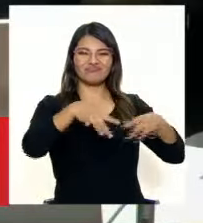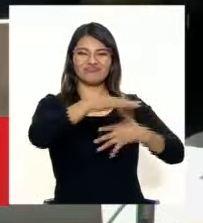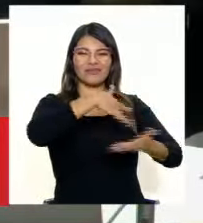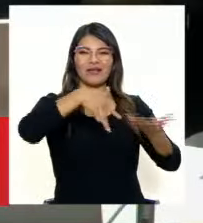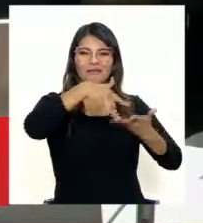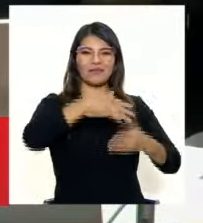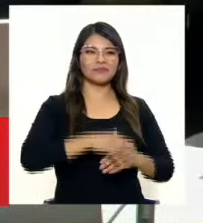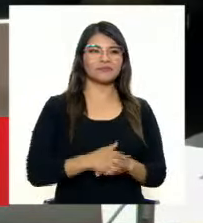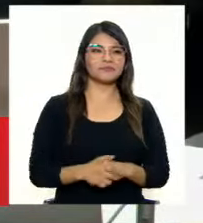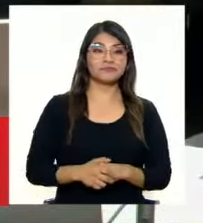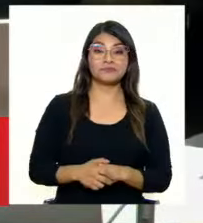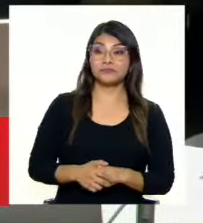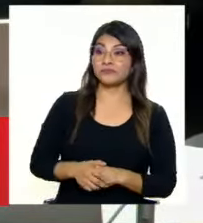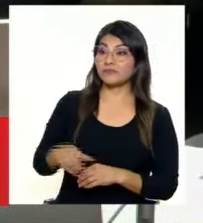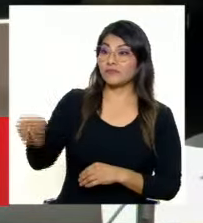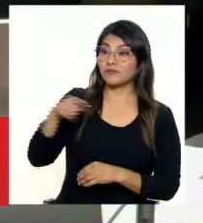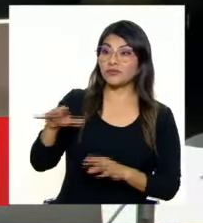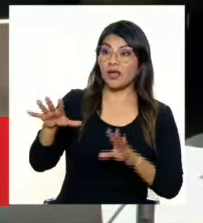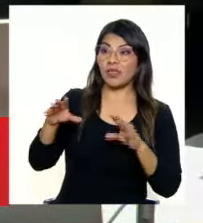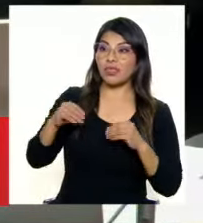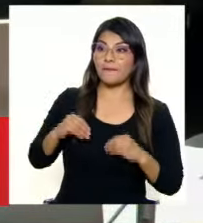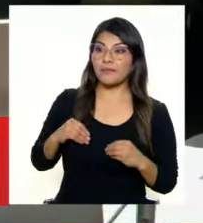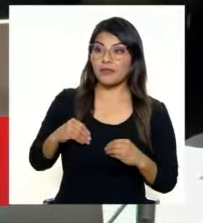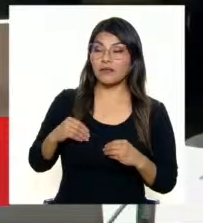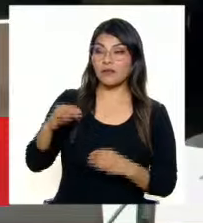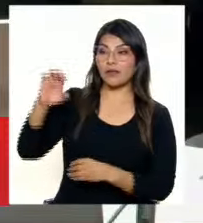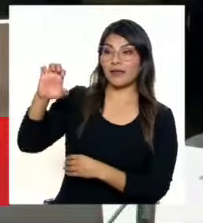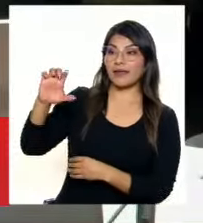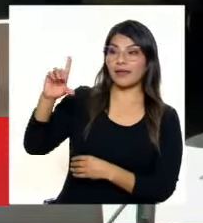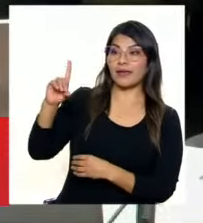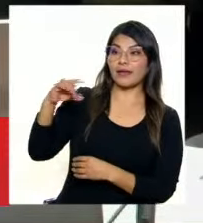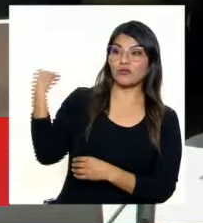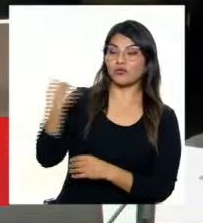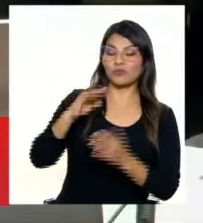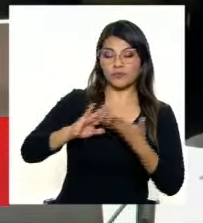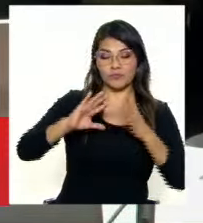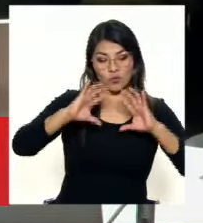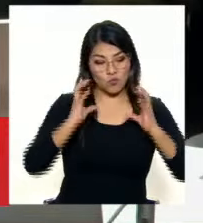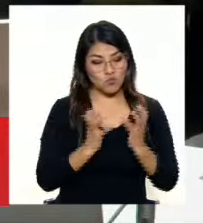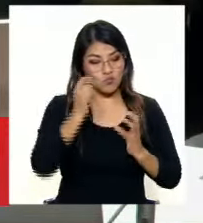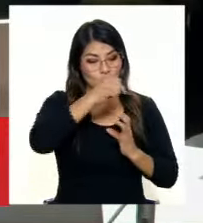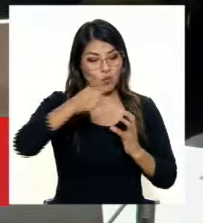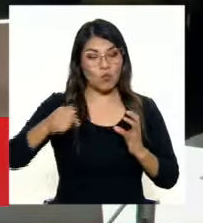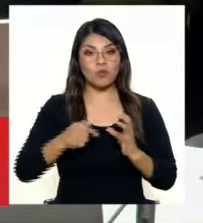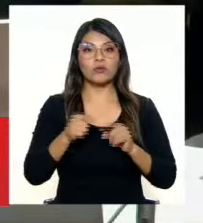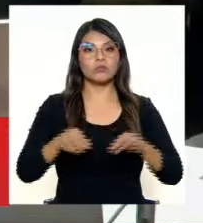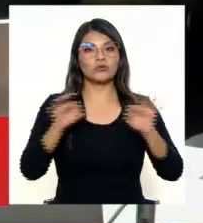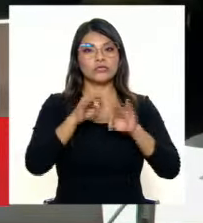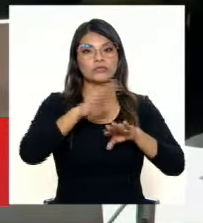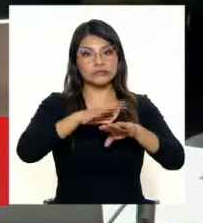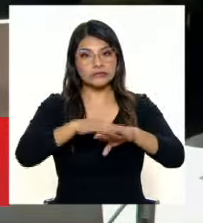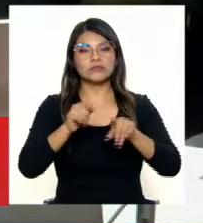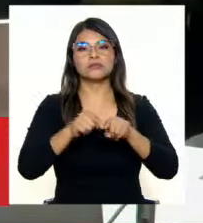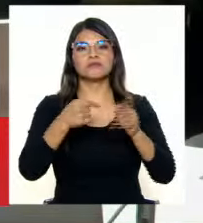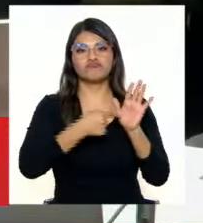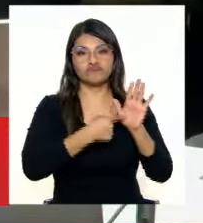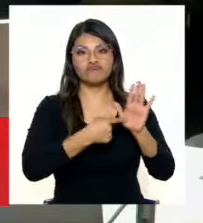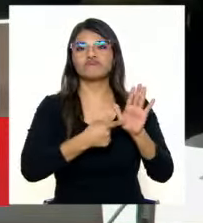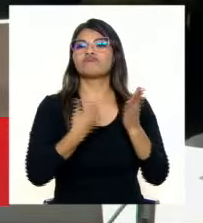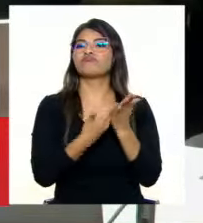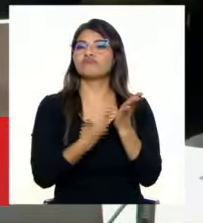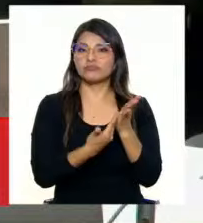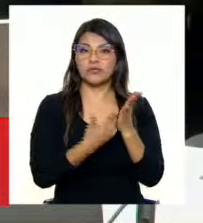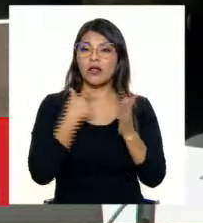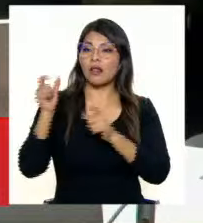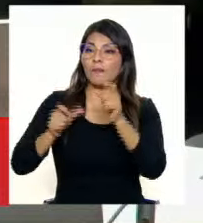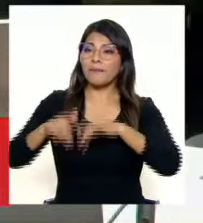si esto es aceptable el mundo entero y nuestros ciudadanos quiero que lo sepan todos